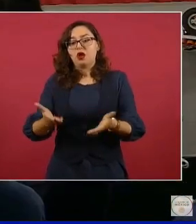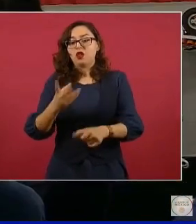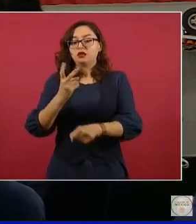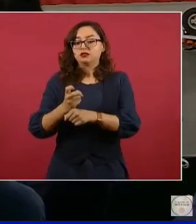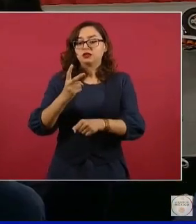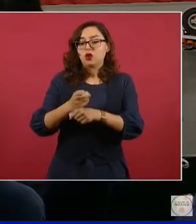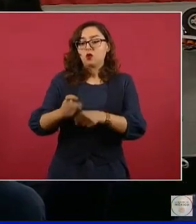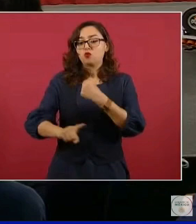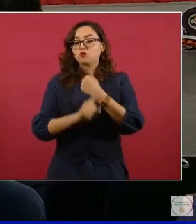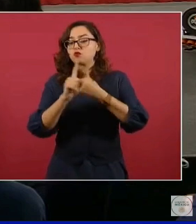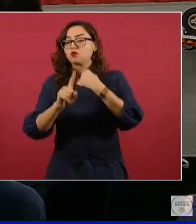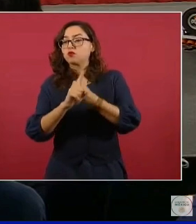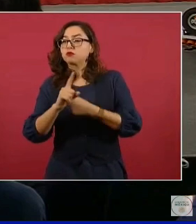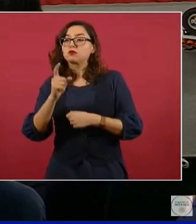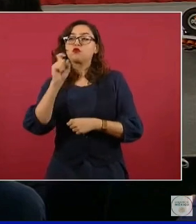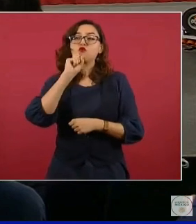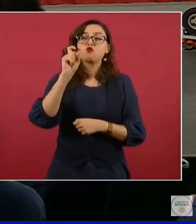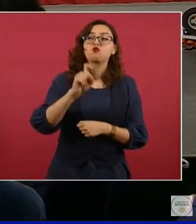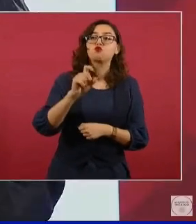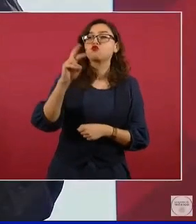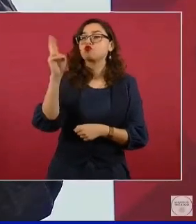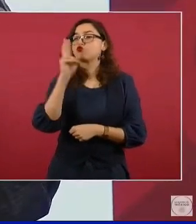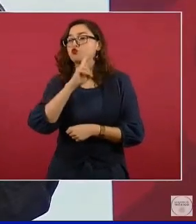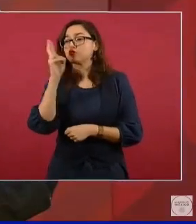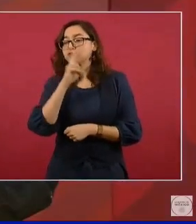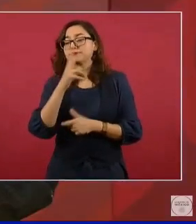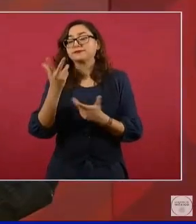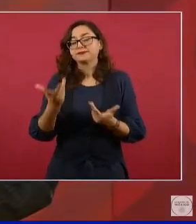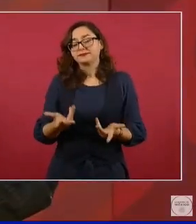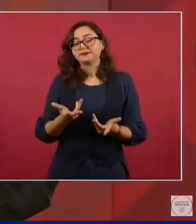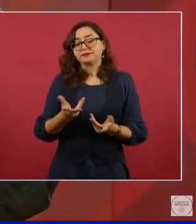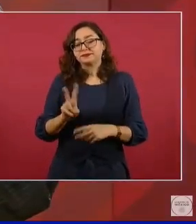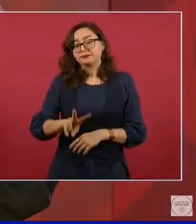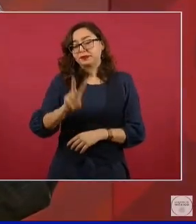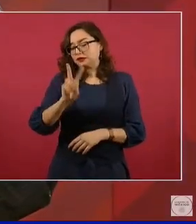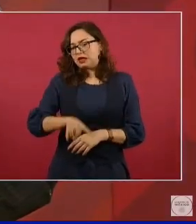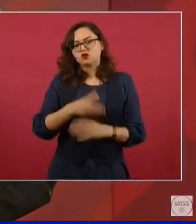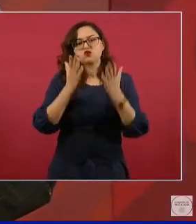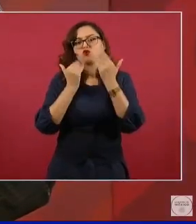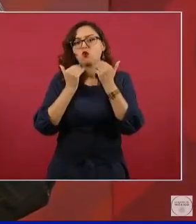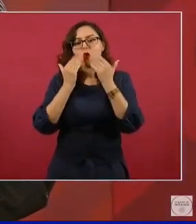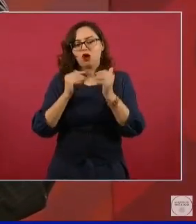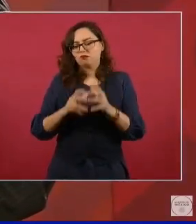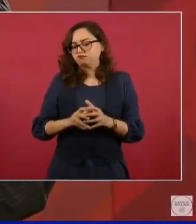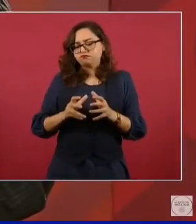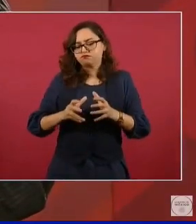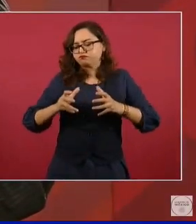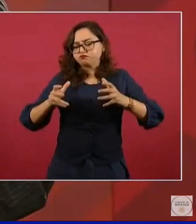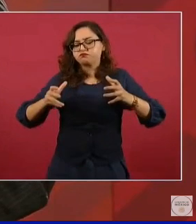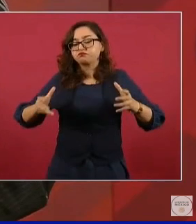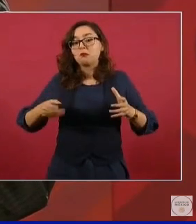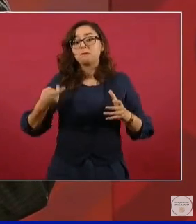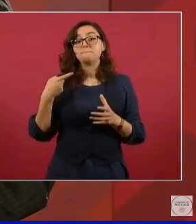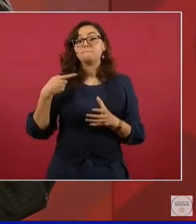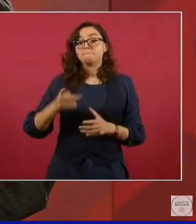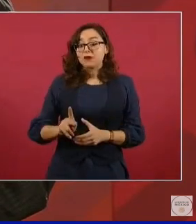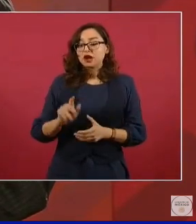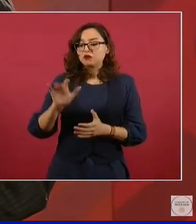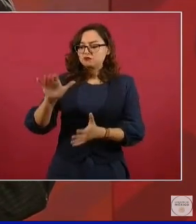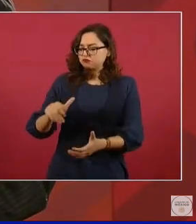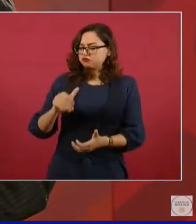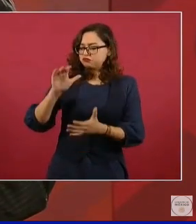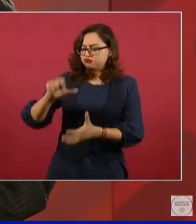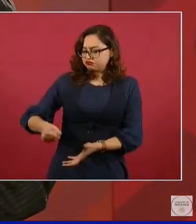sí hemos tenido una mejor distribución del ingreso, de la riqueza.